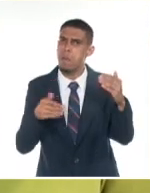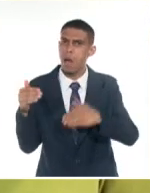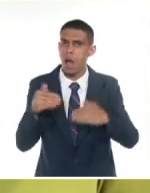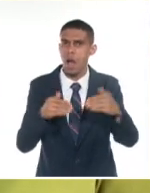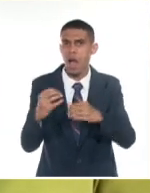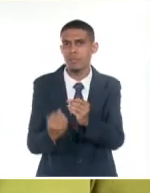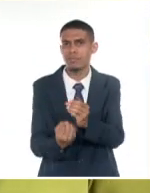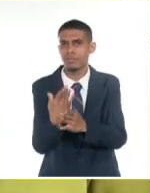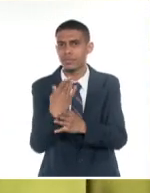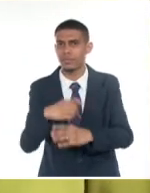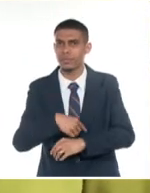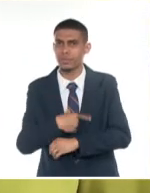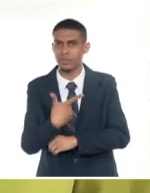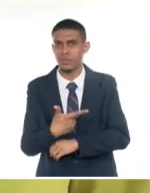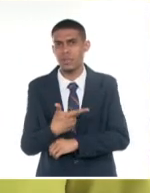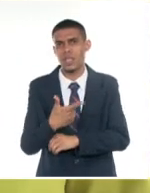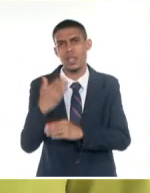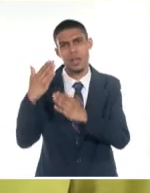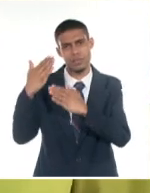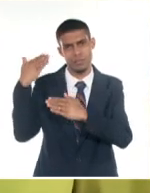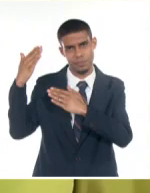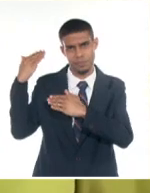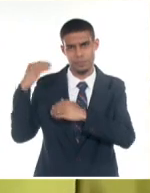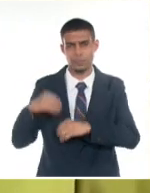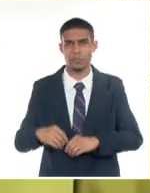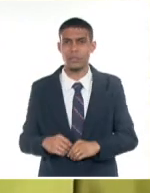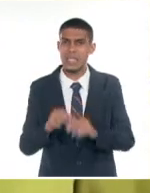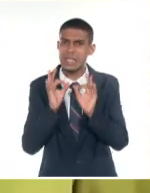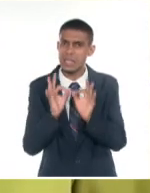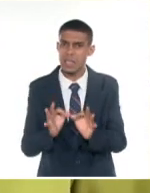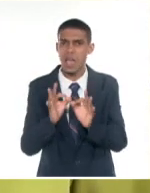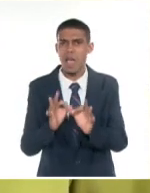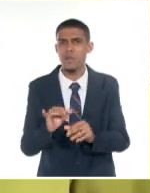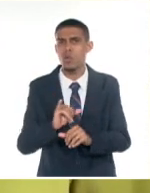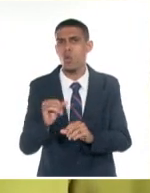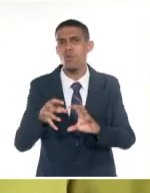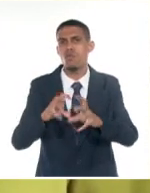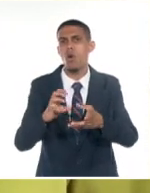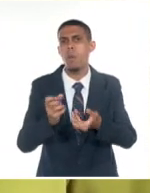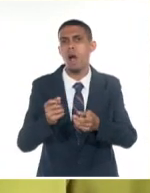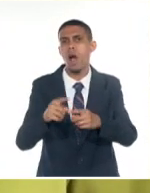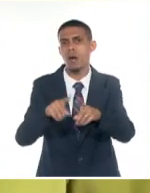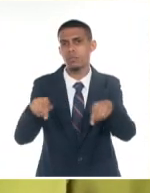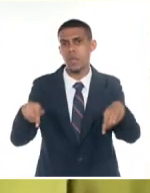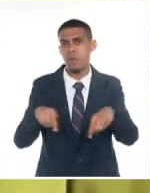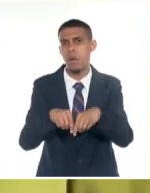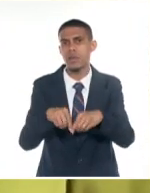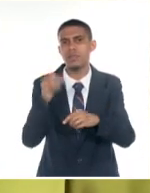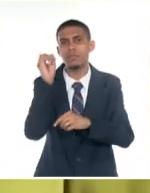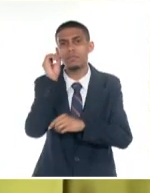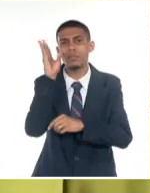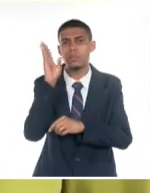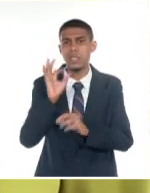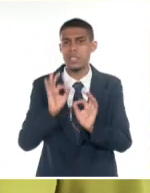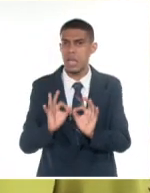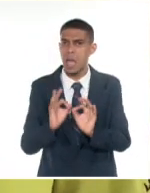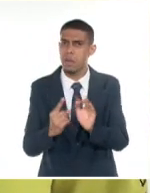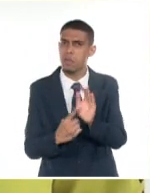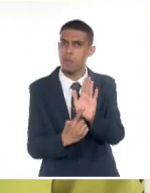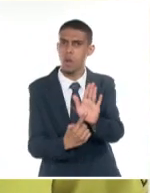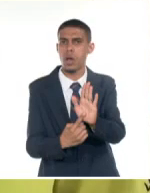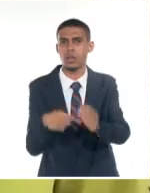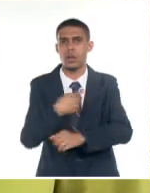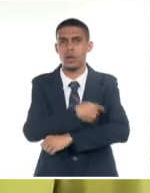artística trascendente. Siempre ha sido catalogado como un espacio donde la creatividad está en constante permanencia y